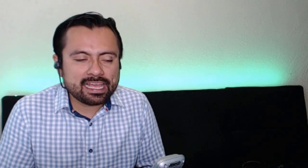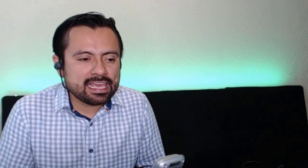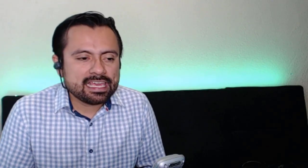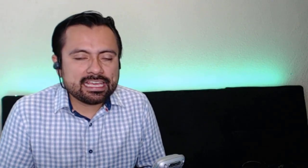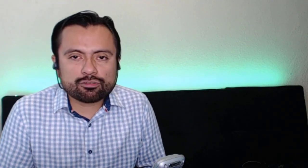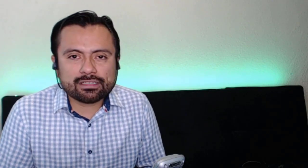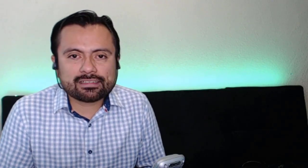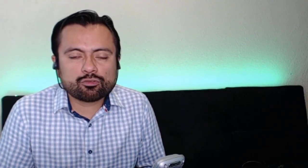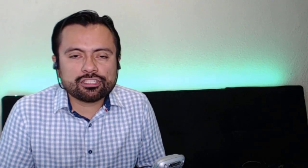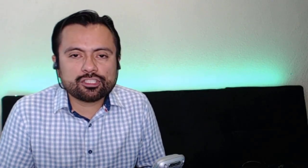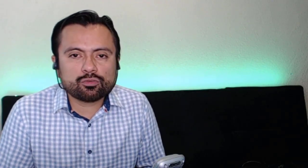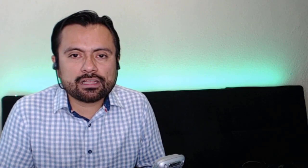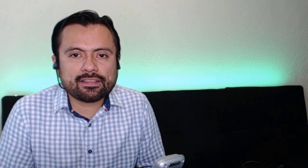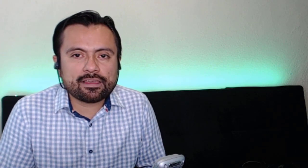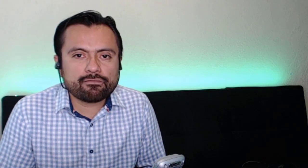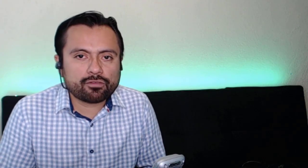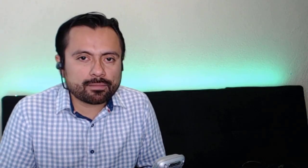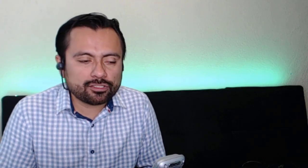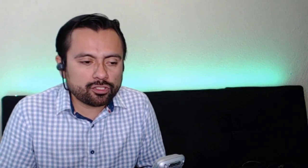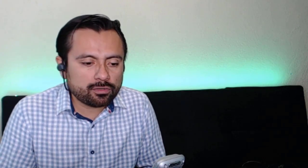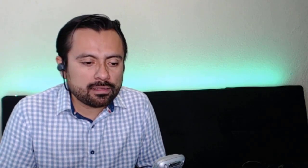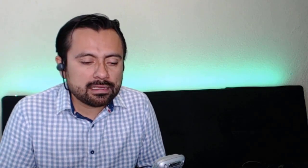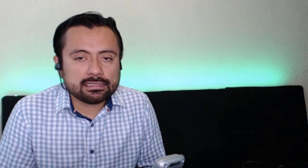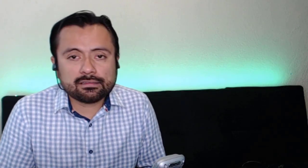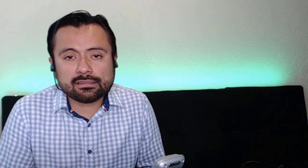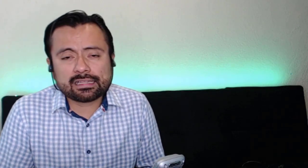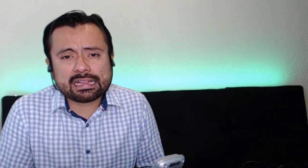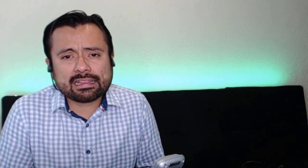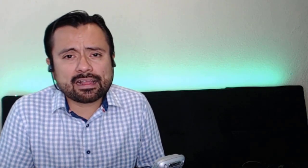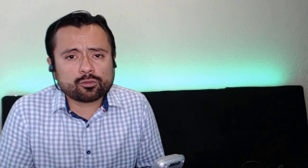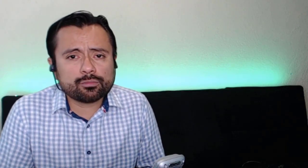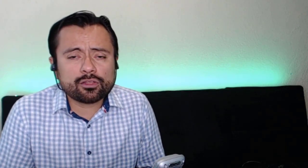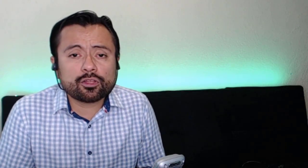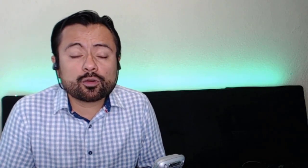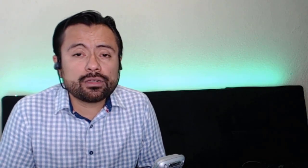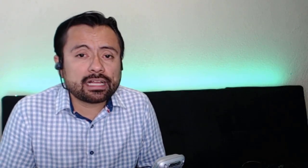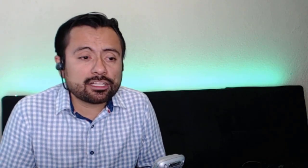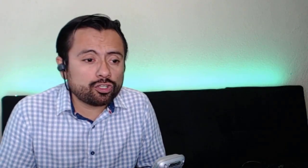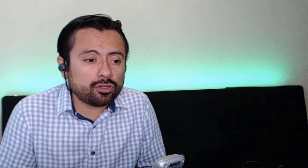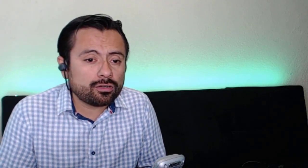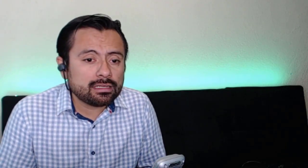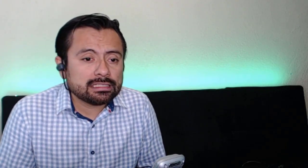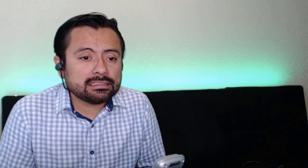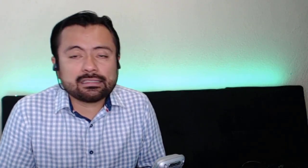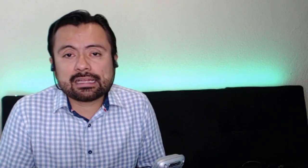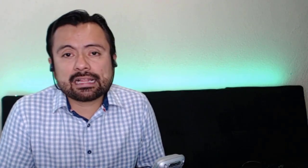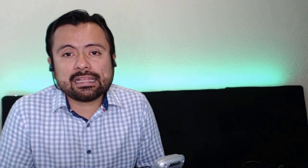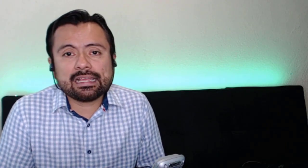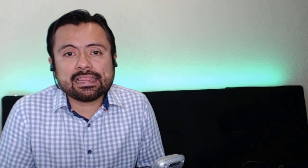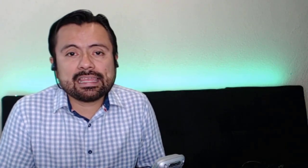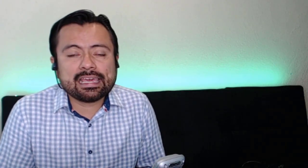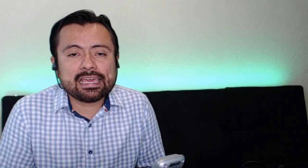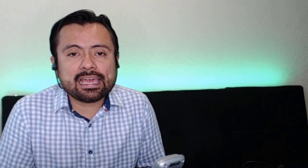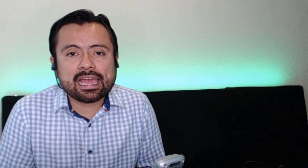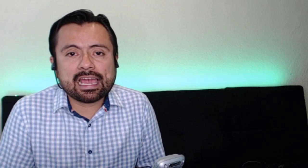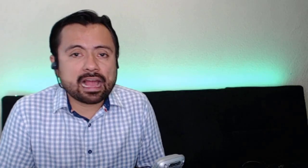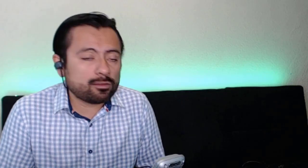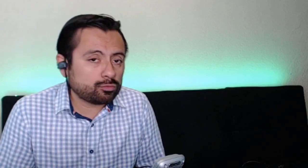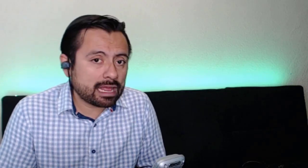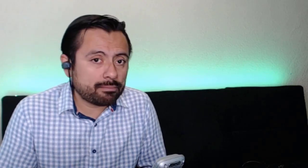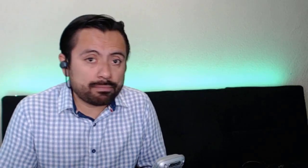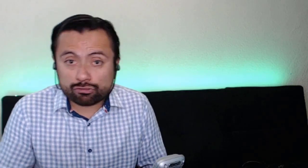quién hizo esa solicitud de información si se trate de algún medio de comunicación si se trate de